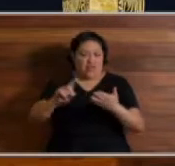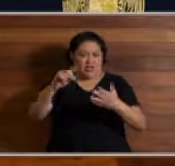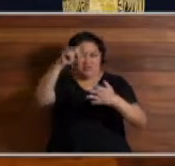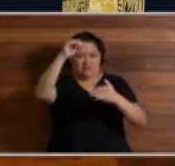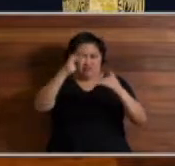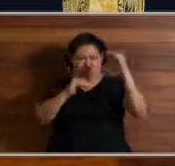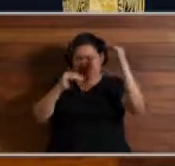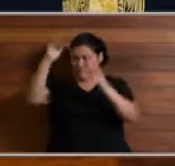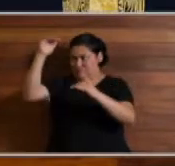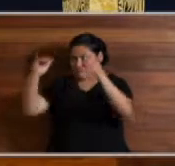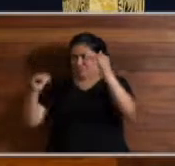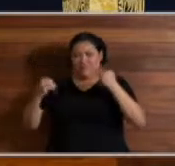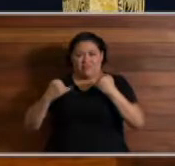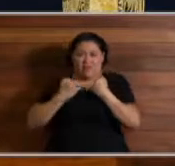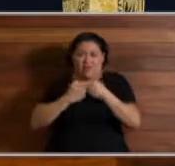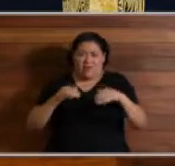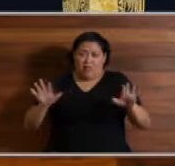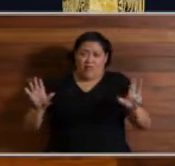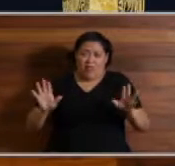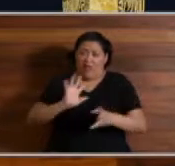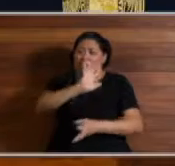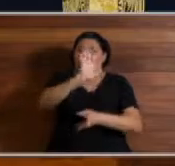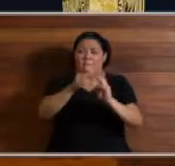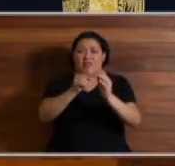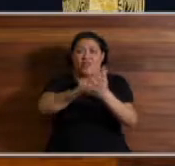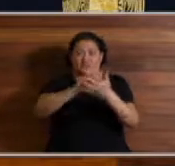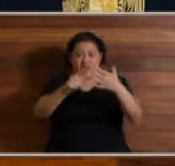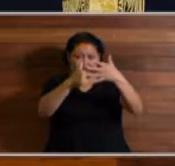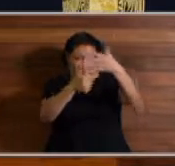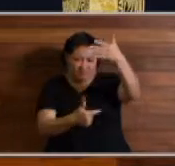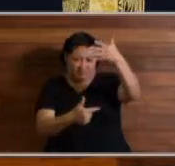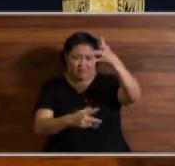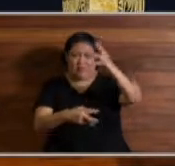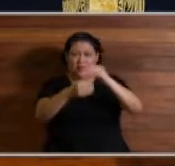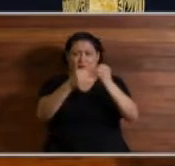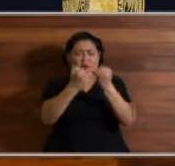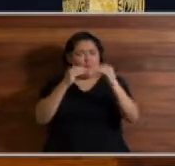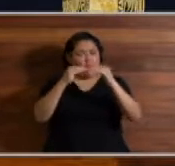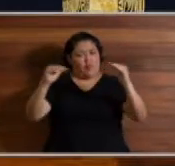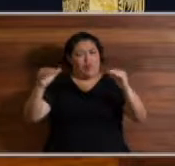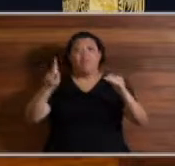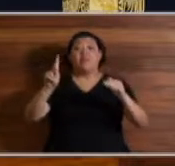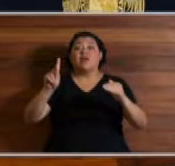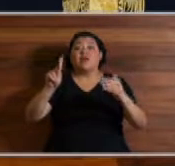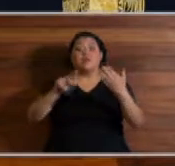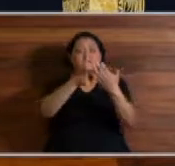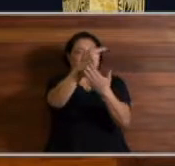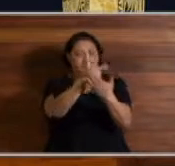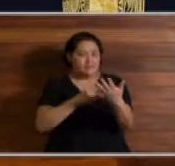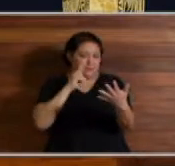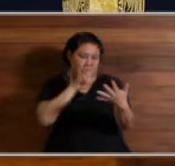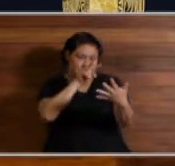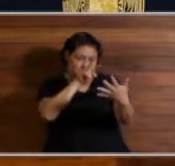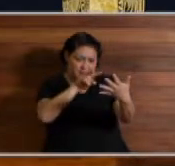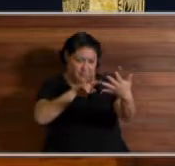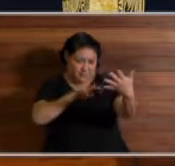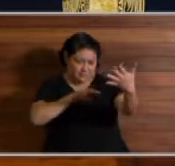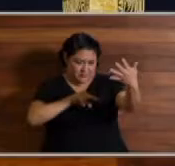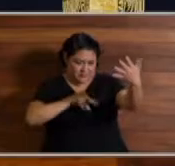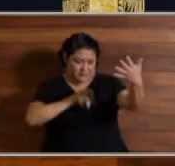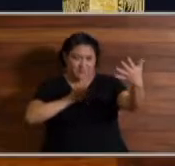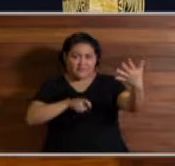dentro de los derechos. Y cuando establecemos la lista de los derechos, es que tenemos que hacerlo